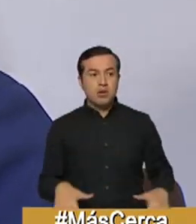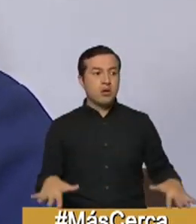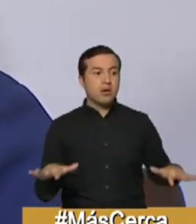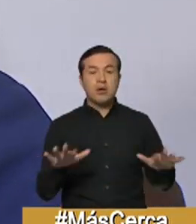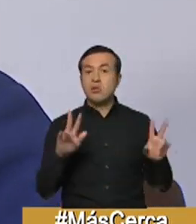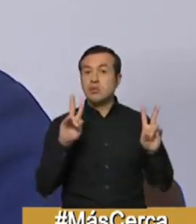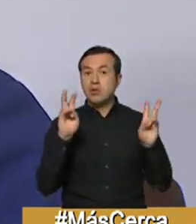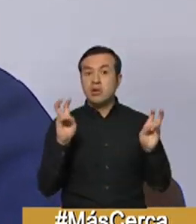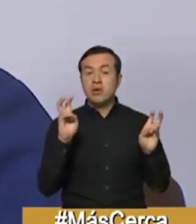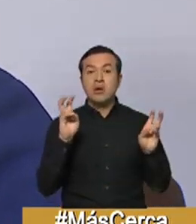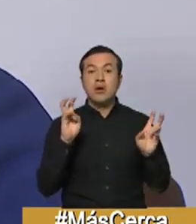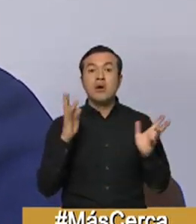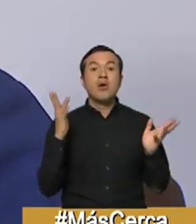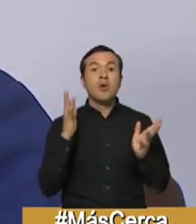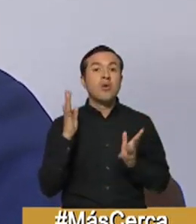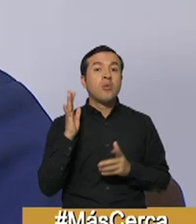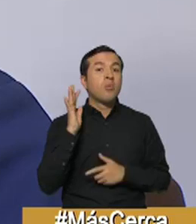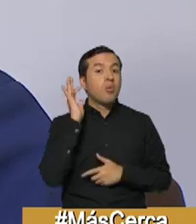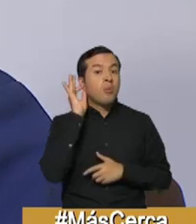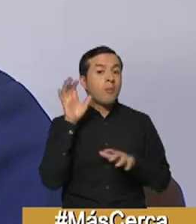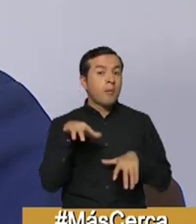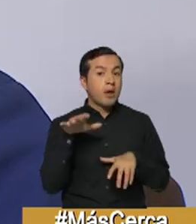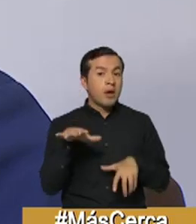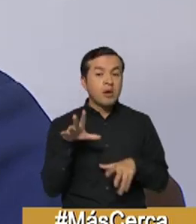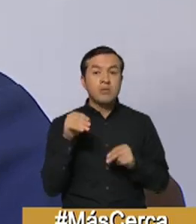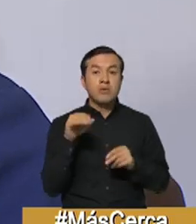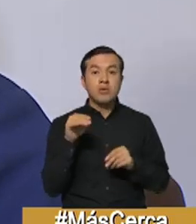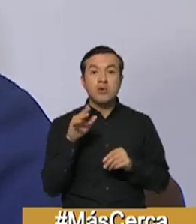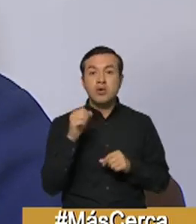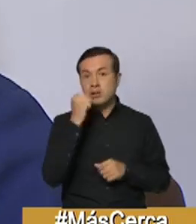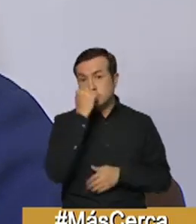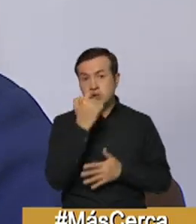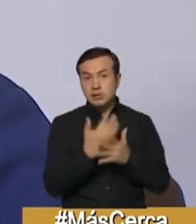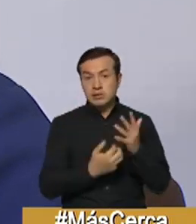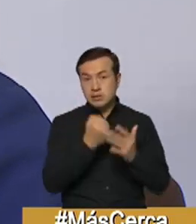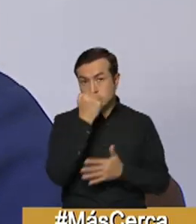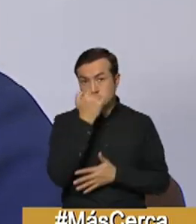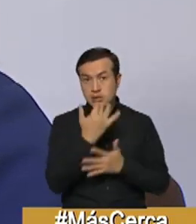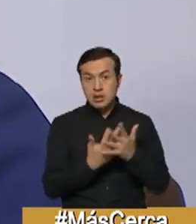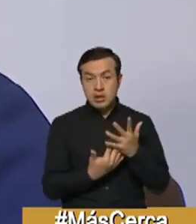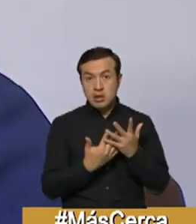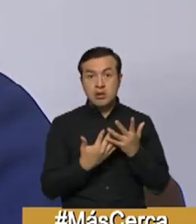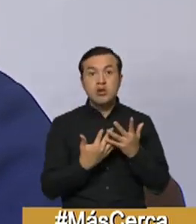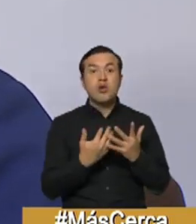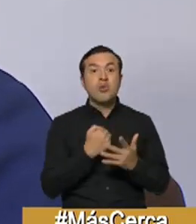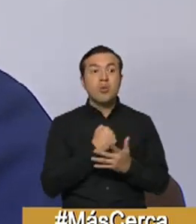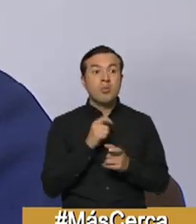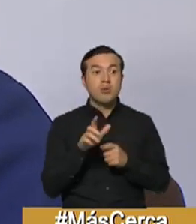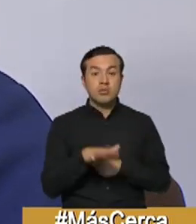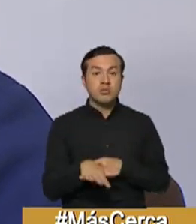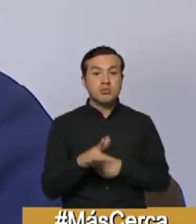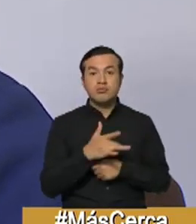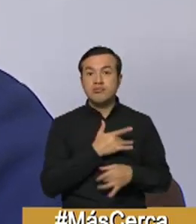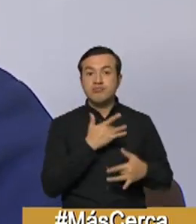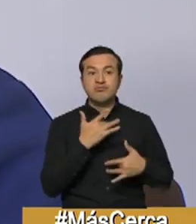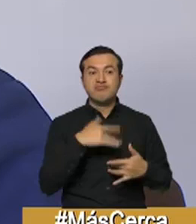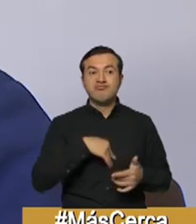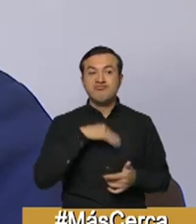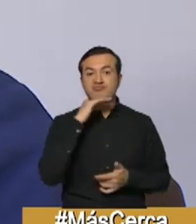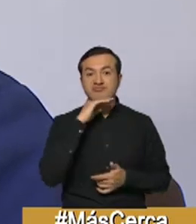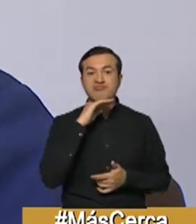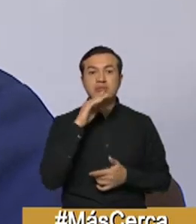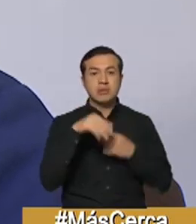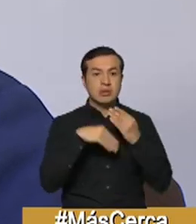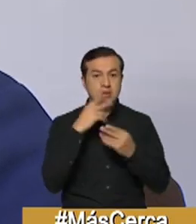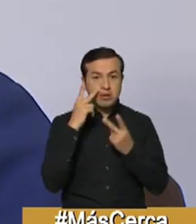o en las hembritas entran en celo y hay el molestoso sangrado para sus dueños, y entonces se cansan. Cuando se